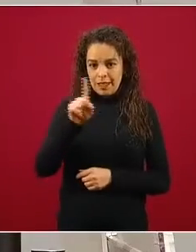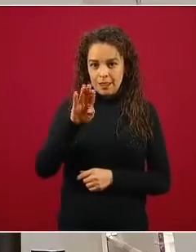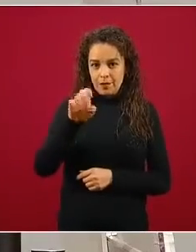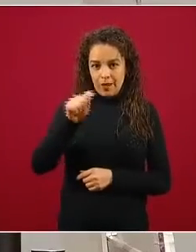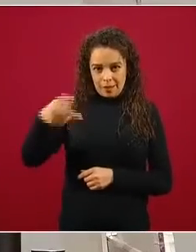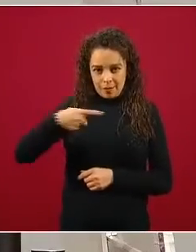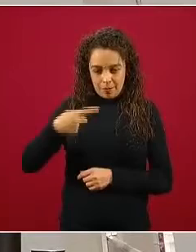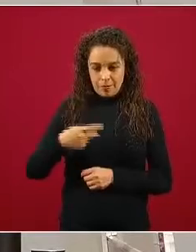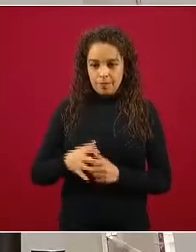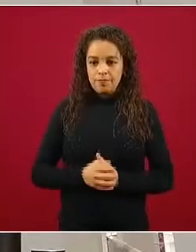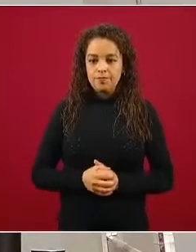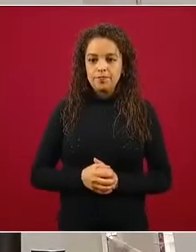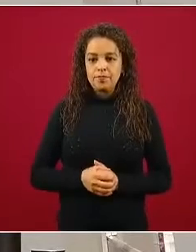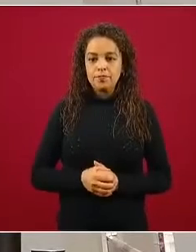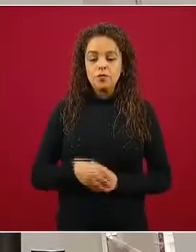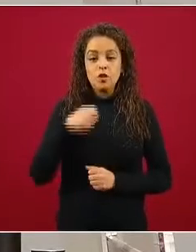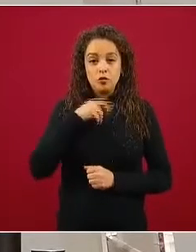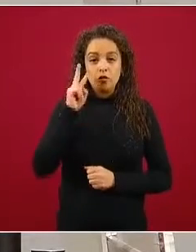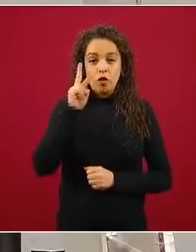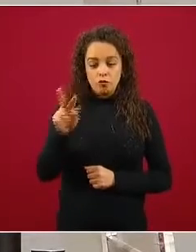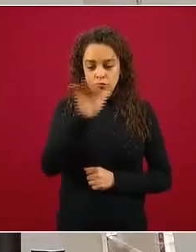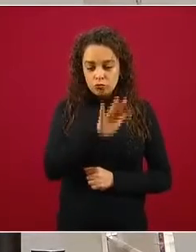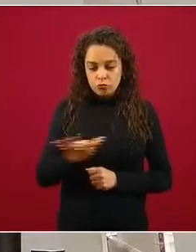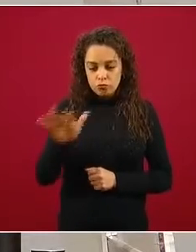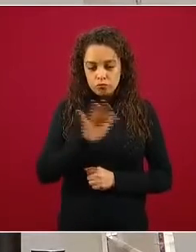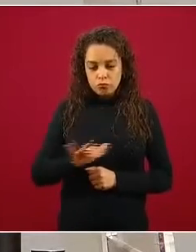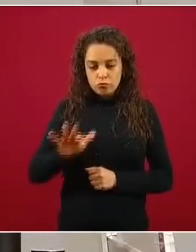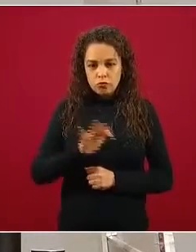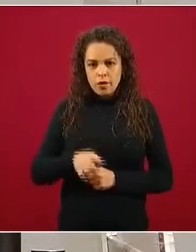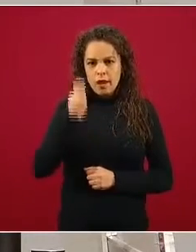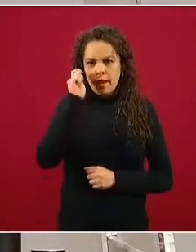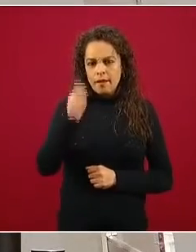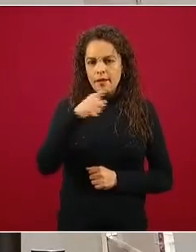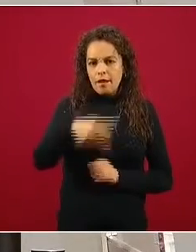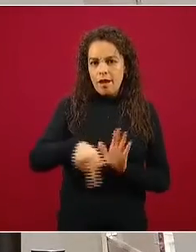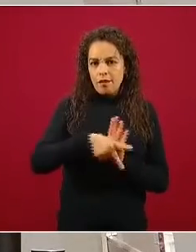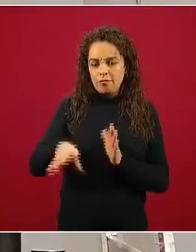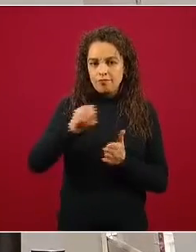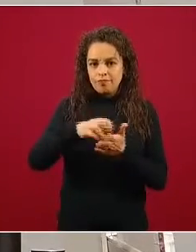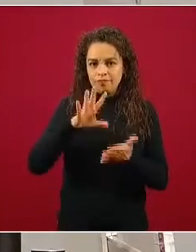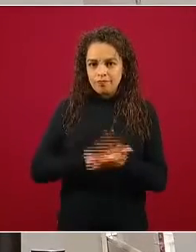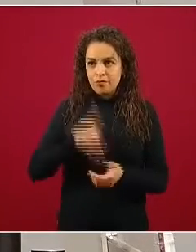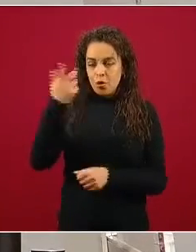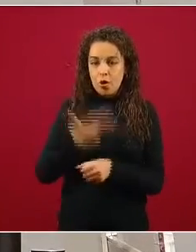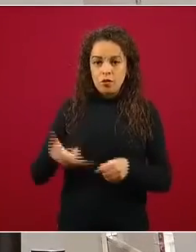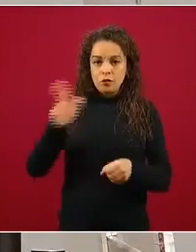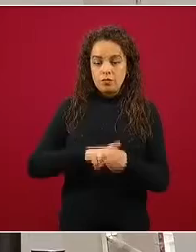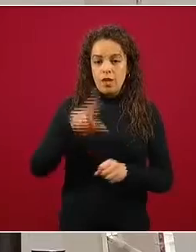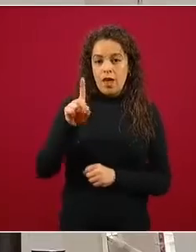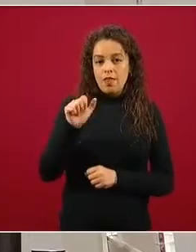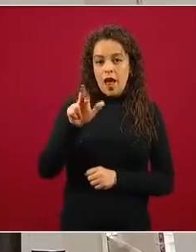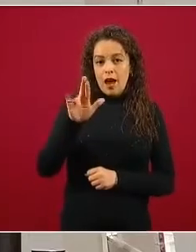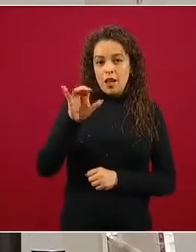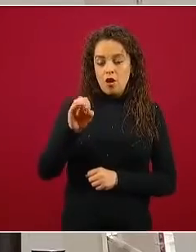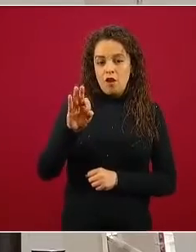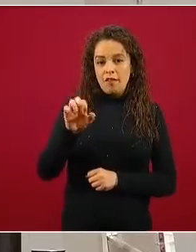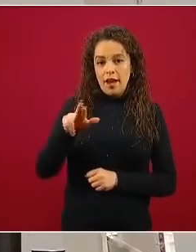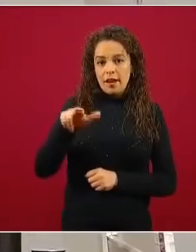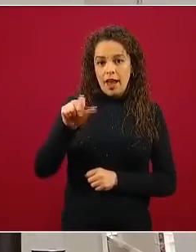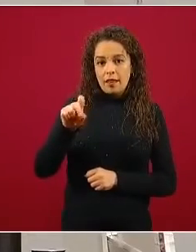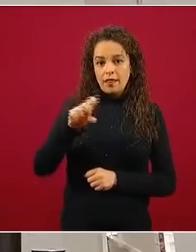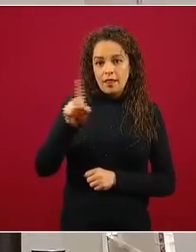Vi que su nota, y se la agradezco, la leí con atención y vi la nota específica con el caso del Hospital Darío Fernández del Iste y vi que es un problema